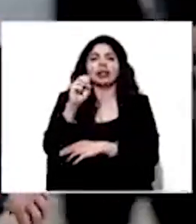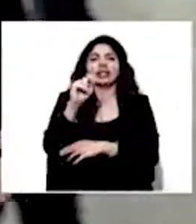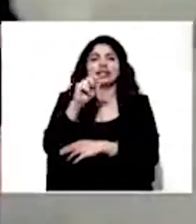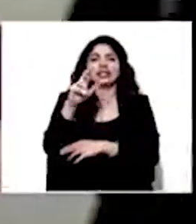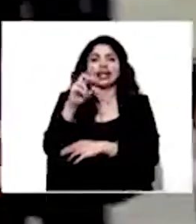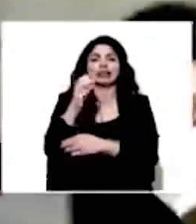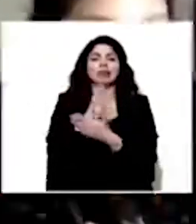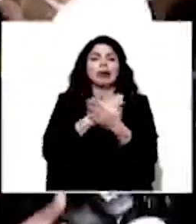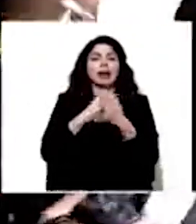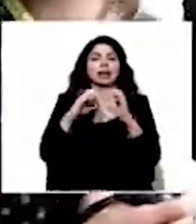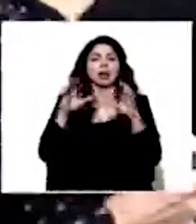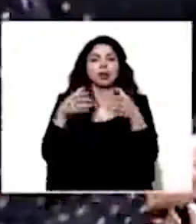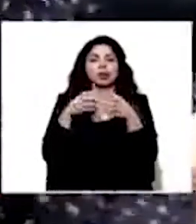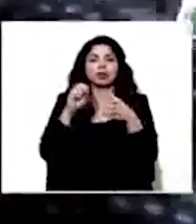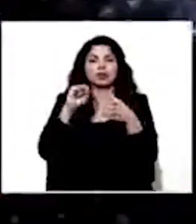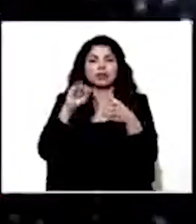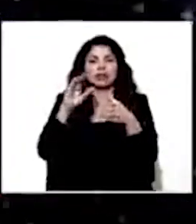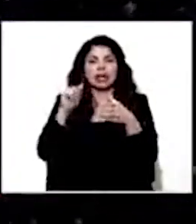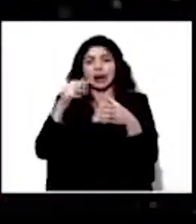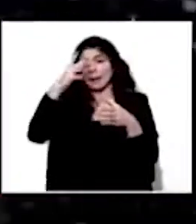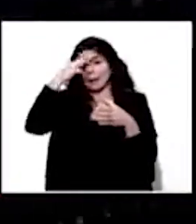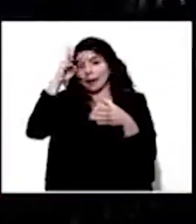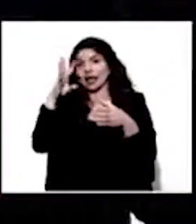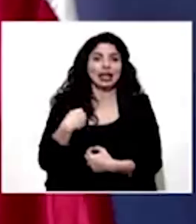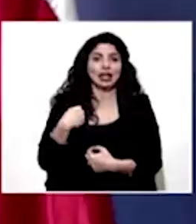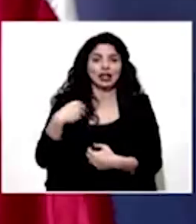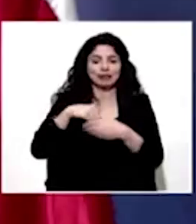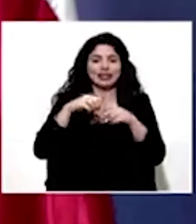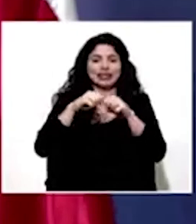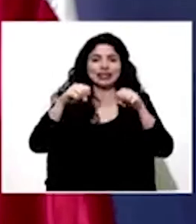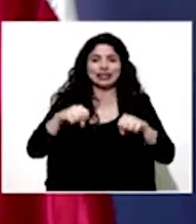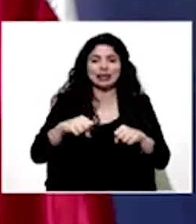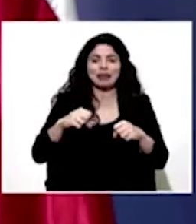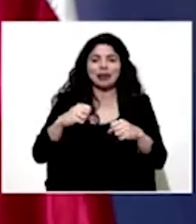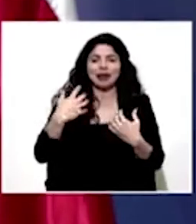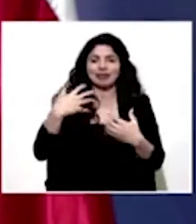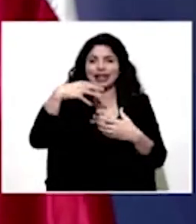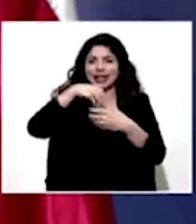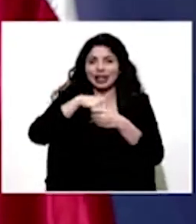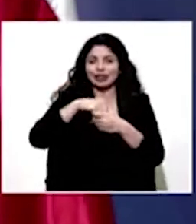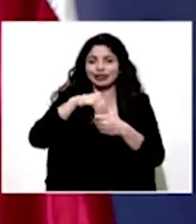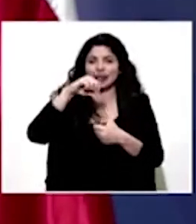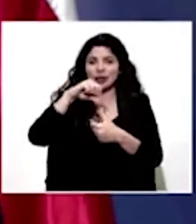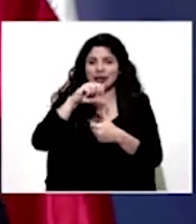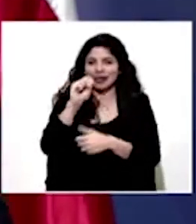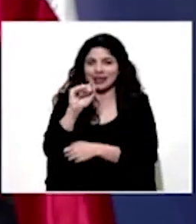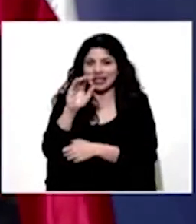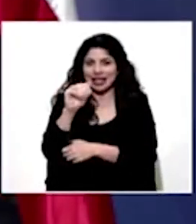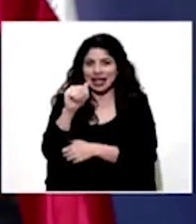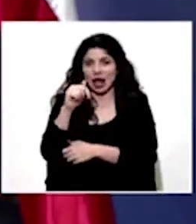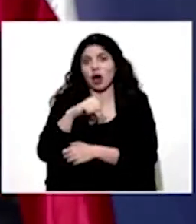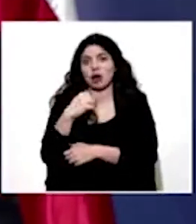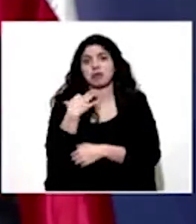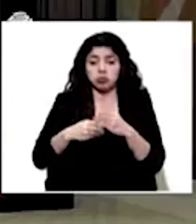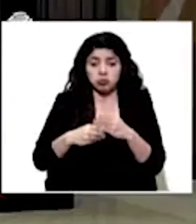que esta acción refleja el miedo de daniel ortega a elecciones libres y justas y apuntó que los nicaragüenses merecen